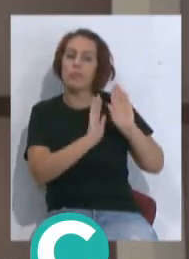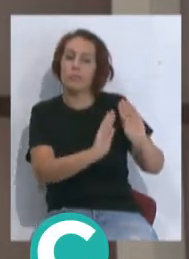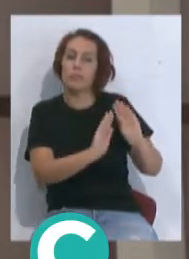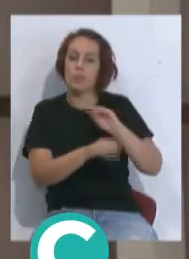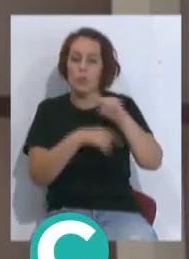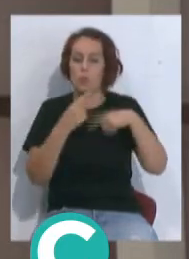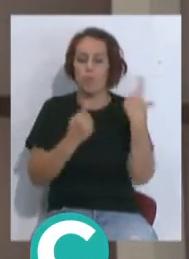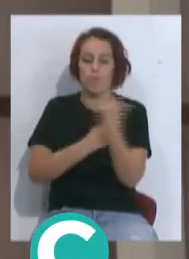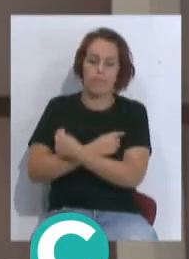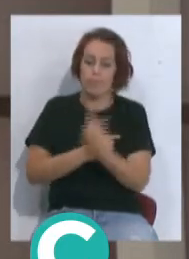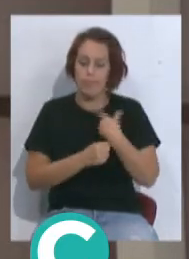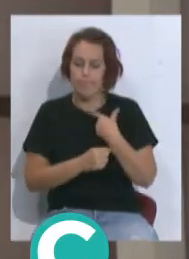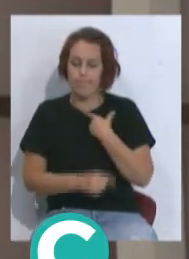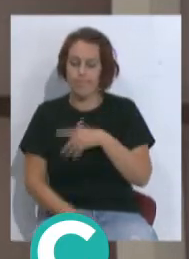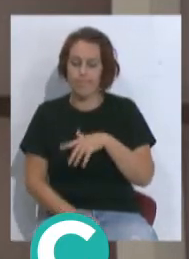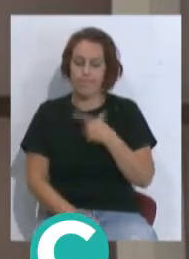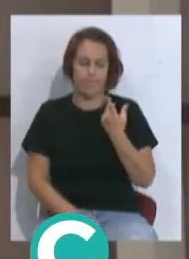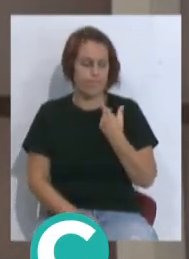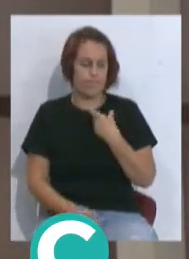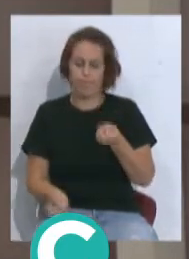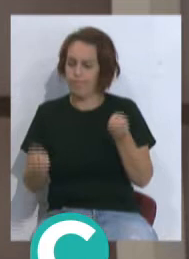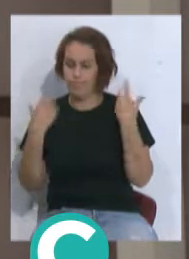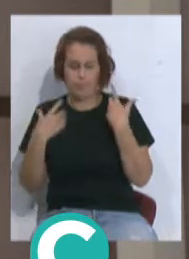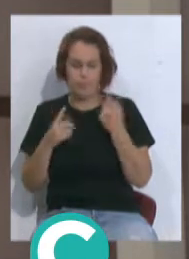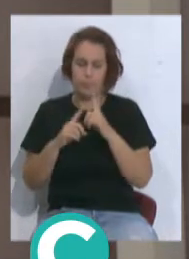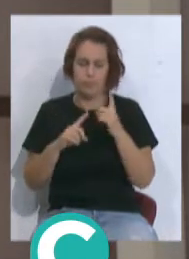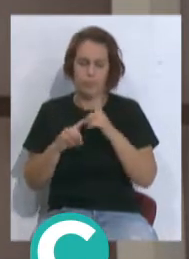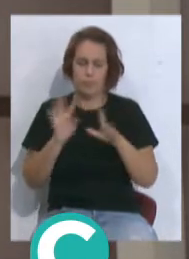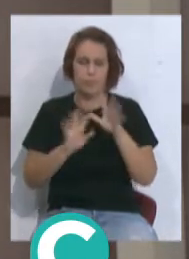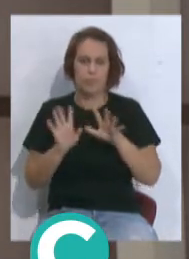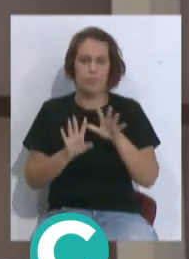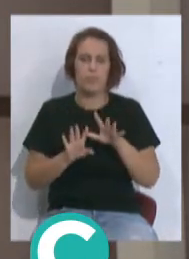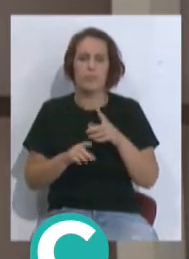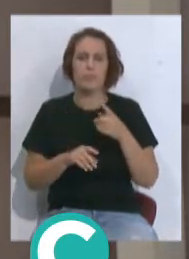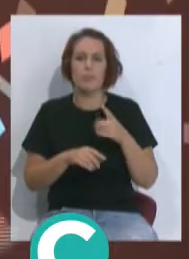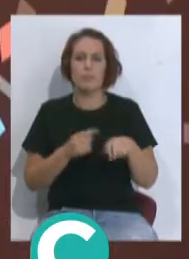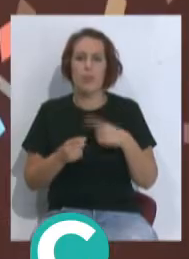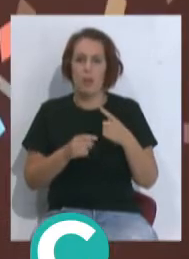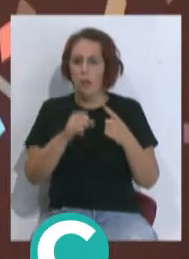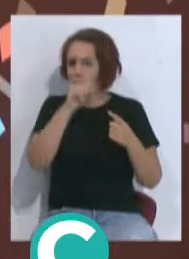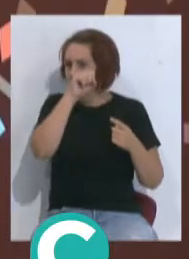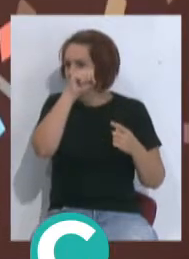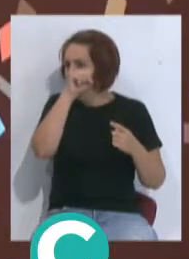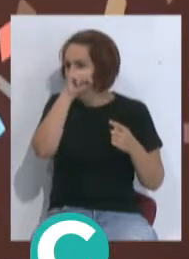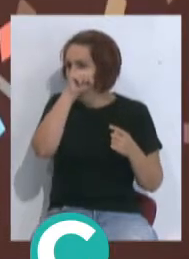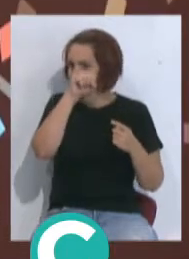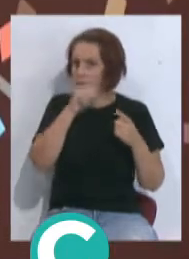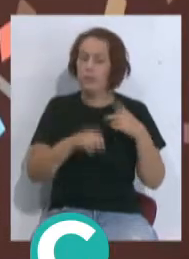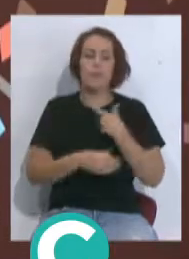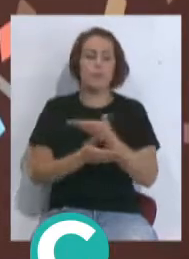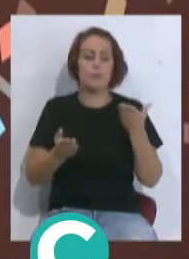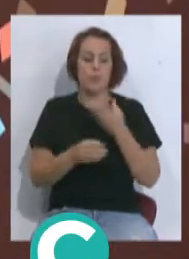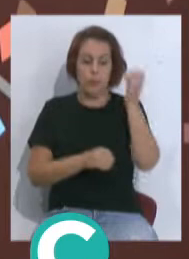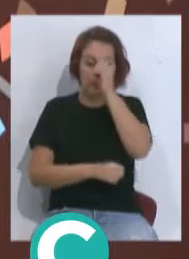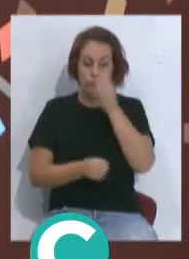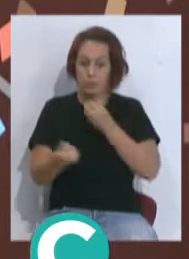distinto. Desvirtuado en muchos sentidos, claro. Y ya, bueno, tenemos el tema ya político, el tema